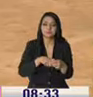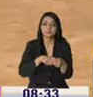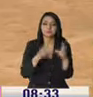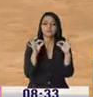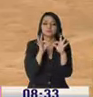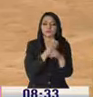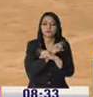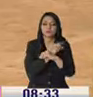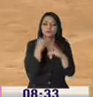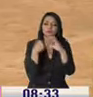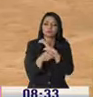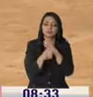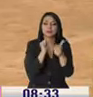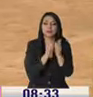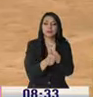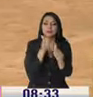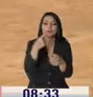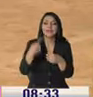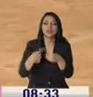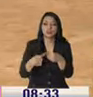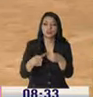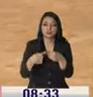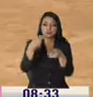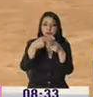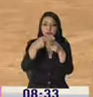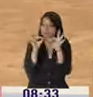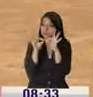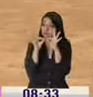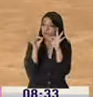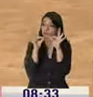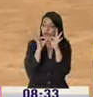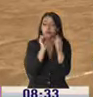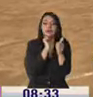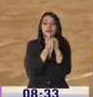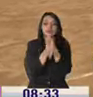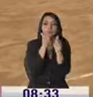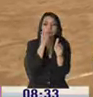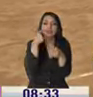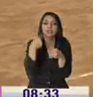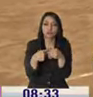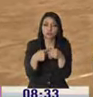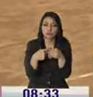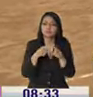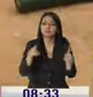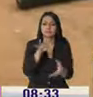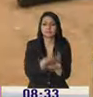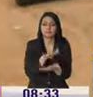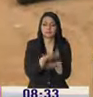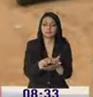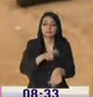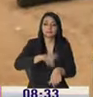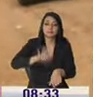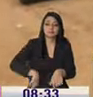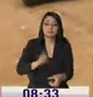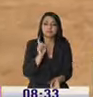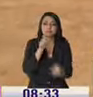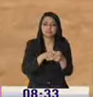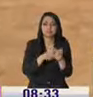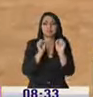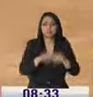nos encuentran en Deporte Quito. En Facebook, exactamente. Pero tranquilo, si no alcanza a inscribirse, hay otra